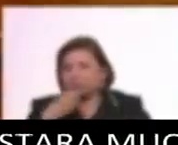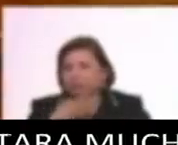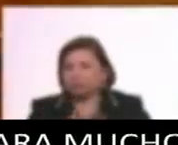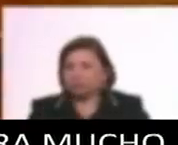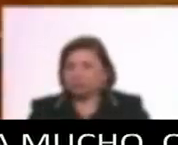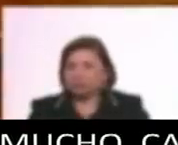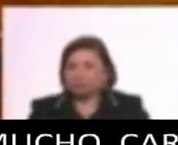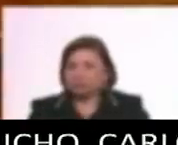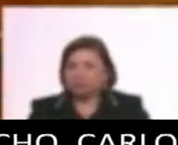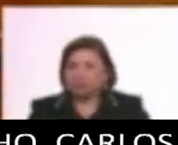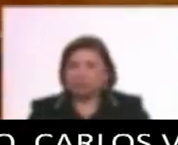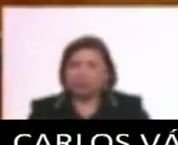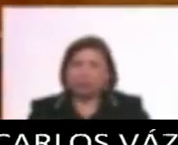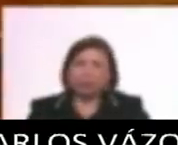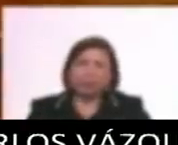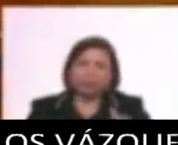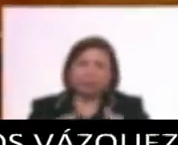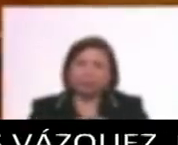como Comisión de